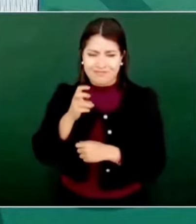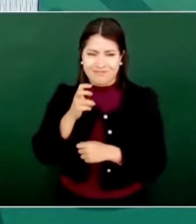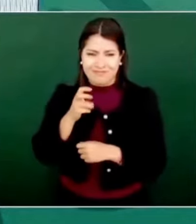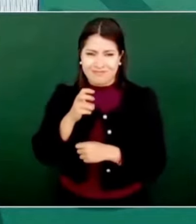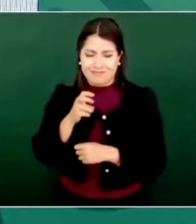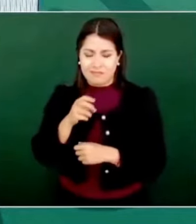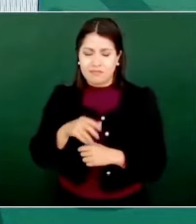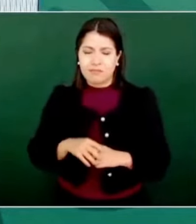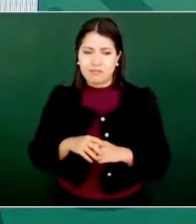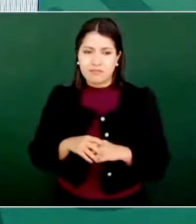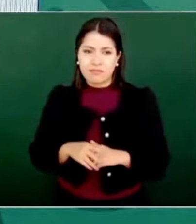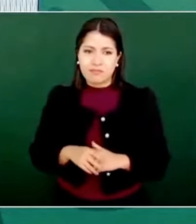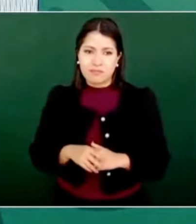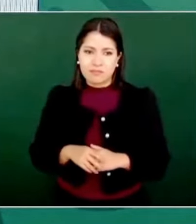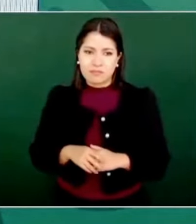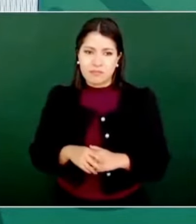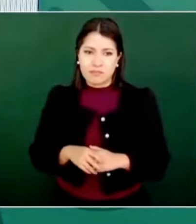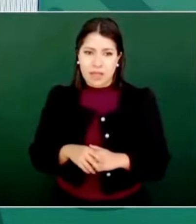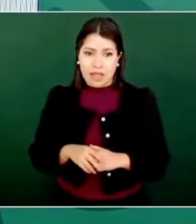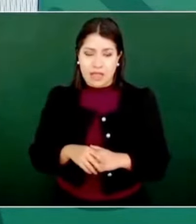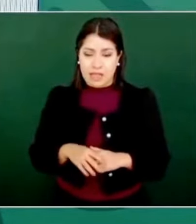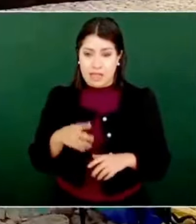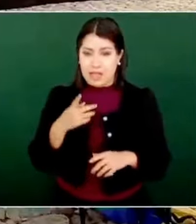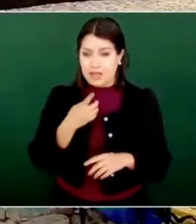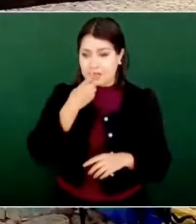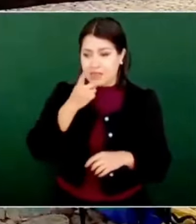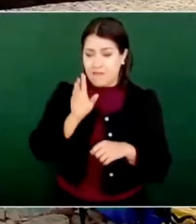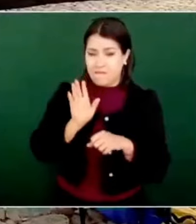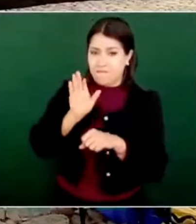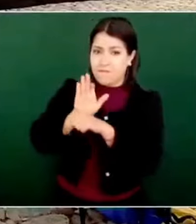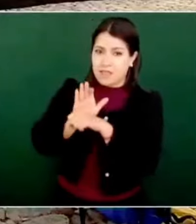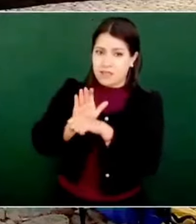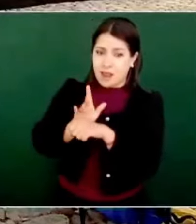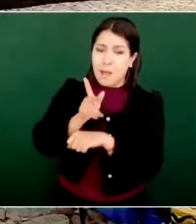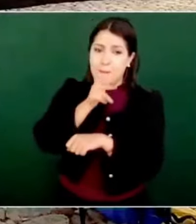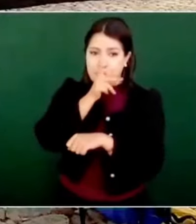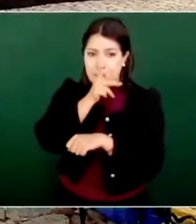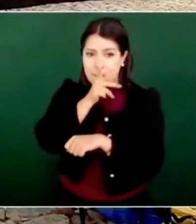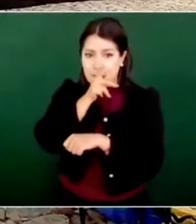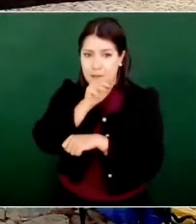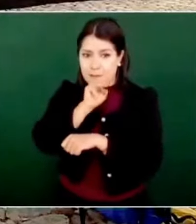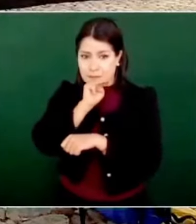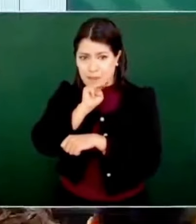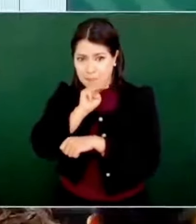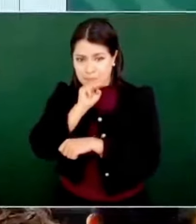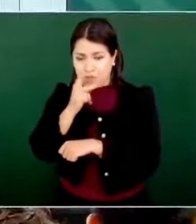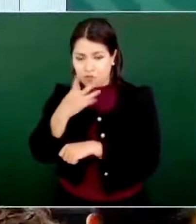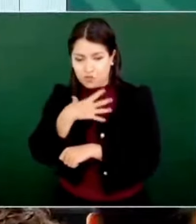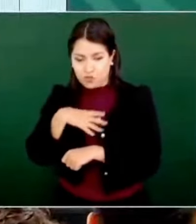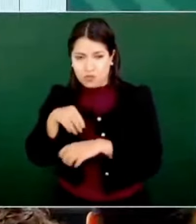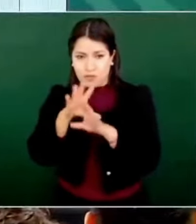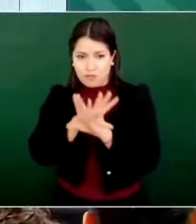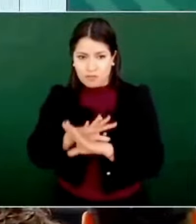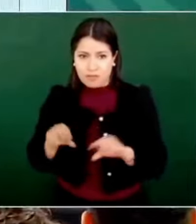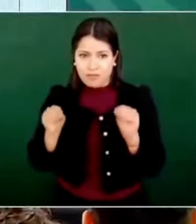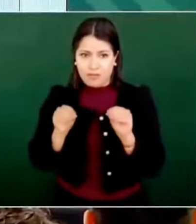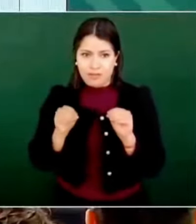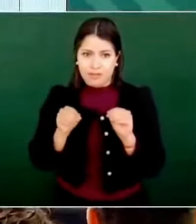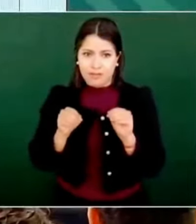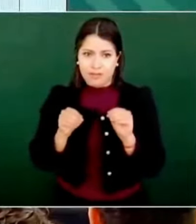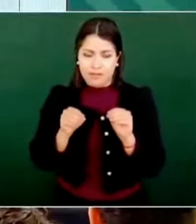a los papás de los jóvenes desaparecidos se inconforman